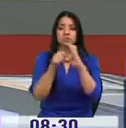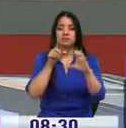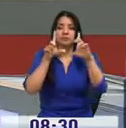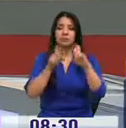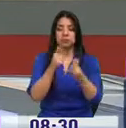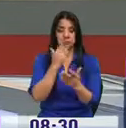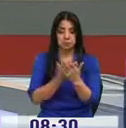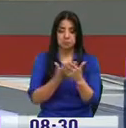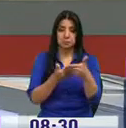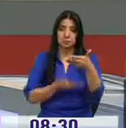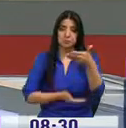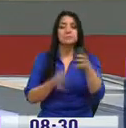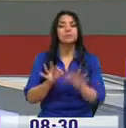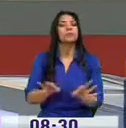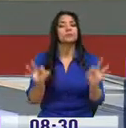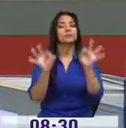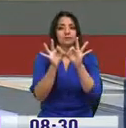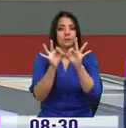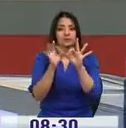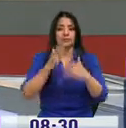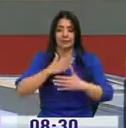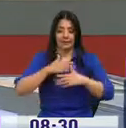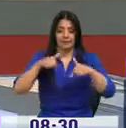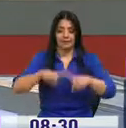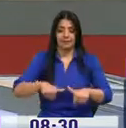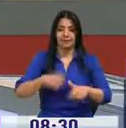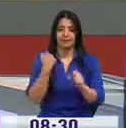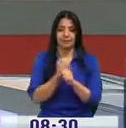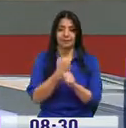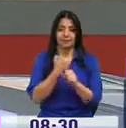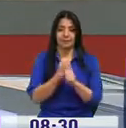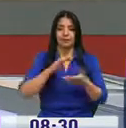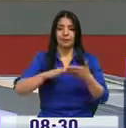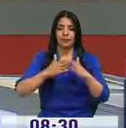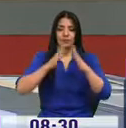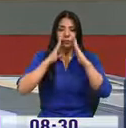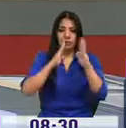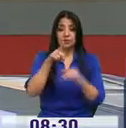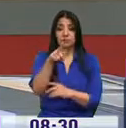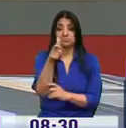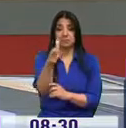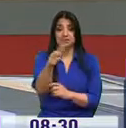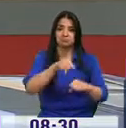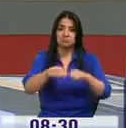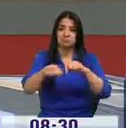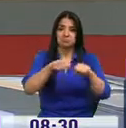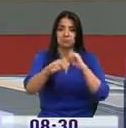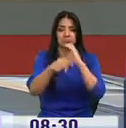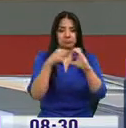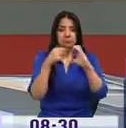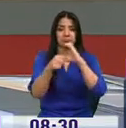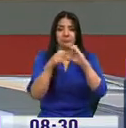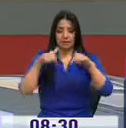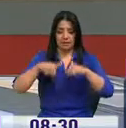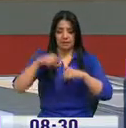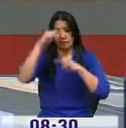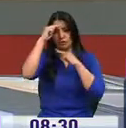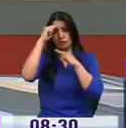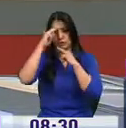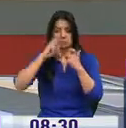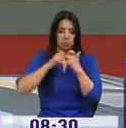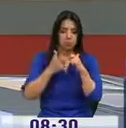son la parte esencial de lo que nosotros hacemos en el trabajo comunitario, porque ustedes son los gestores siempre de lo que quieren que se